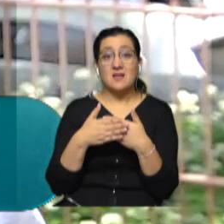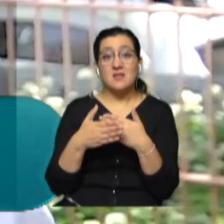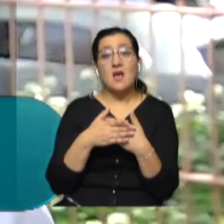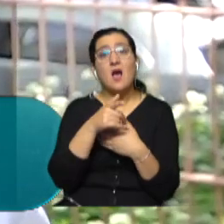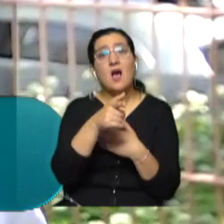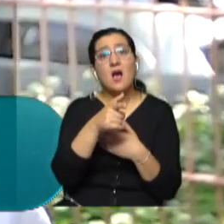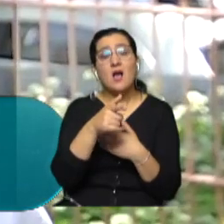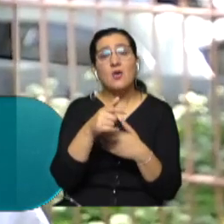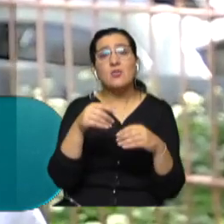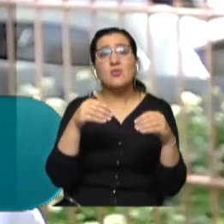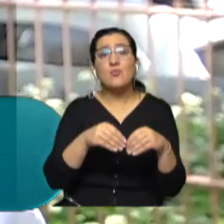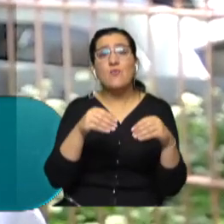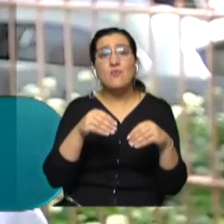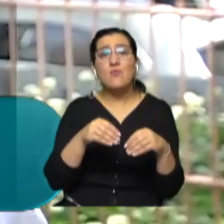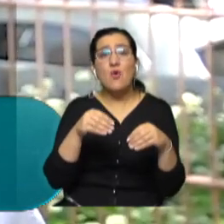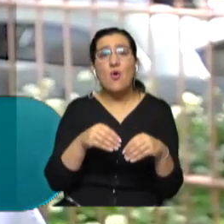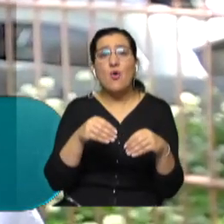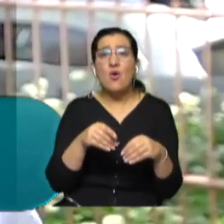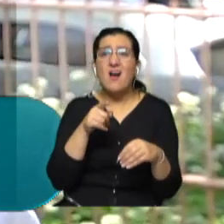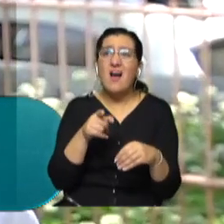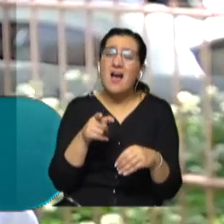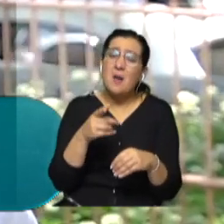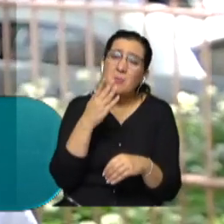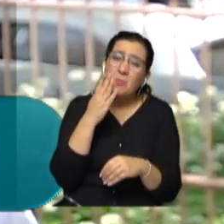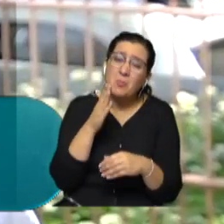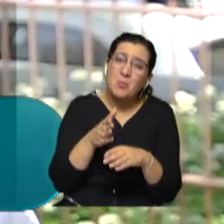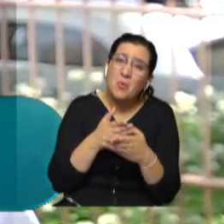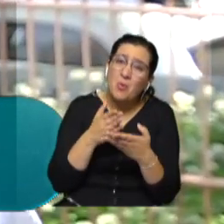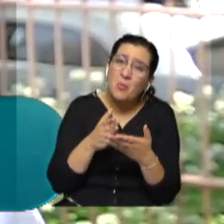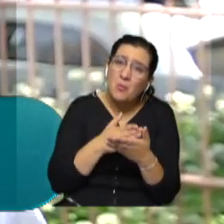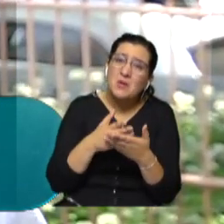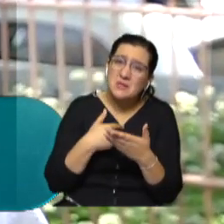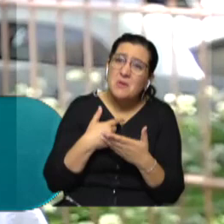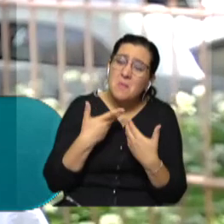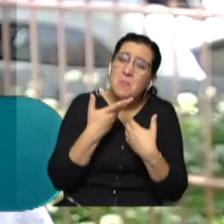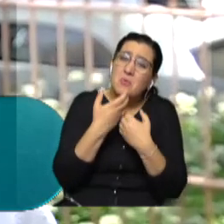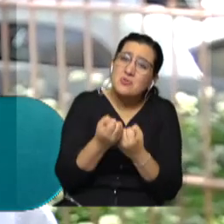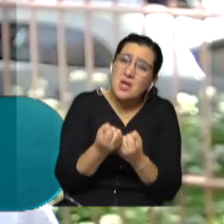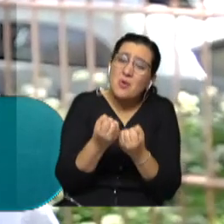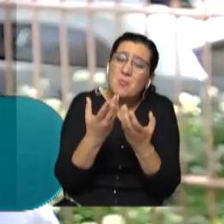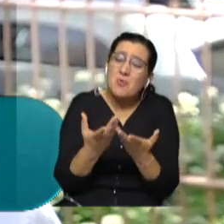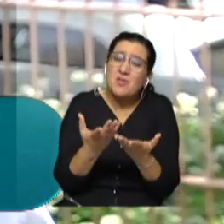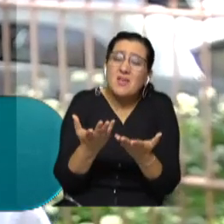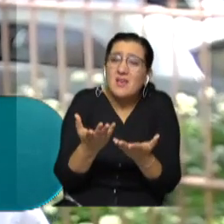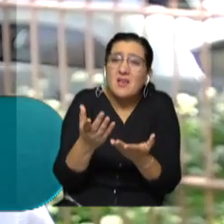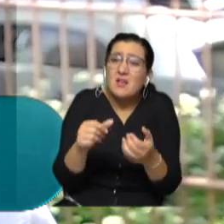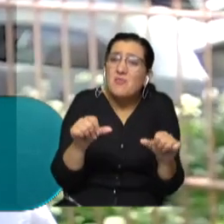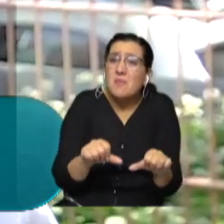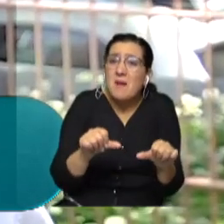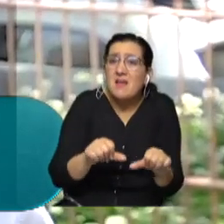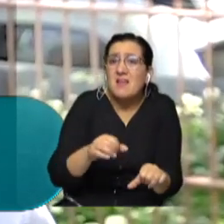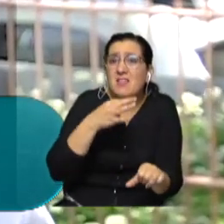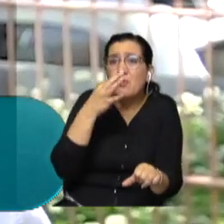había estado menos seguro y menos firme en sus propuestas en el debate. Si vos